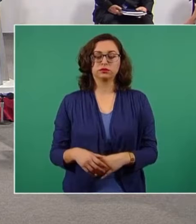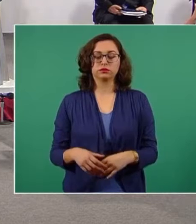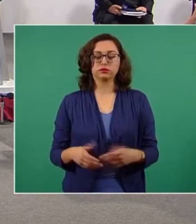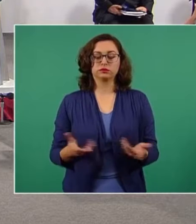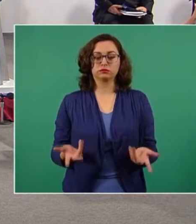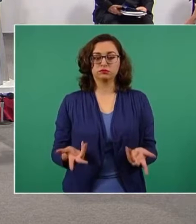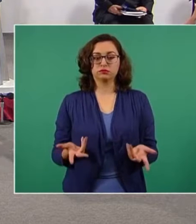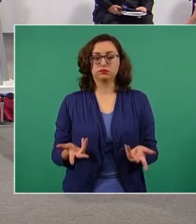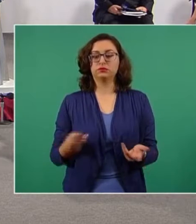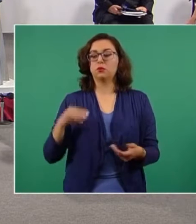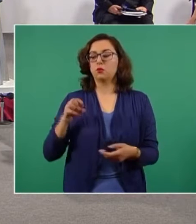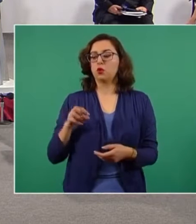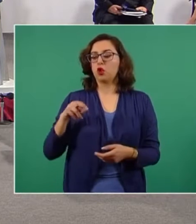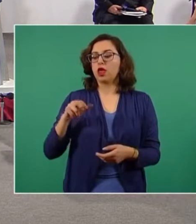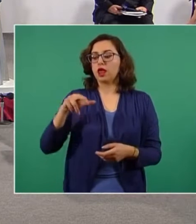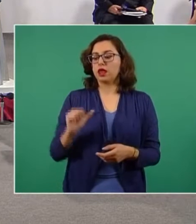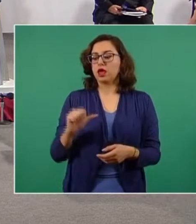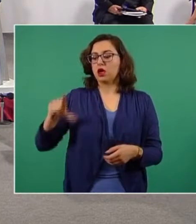quedan así 17,